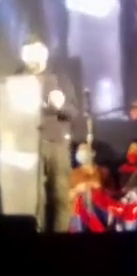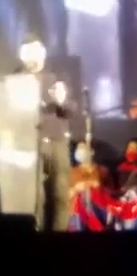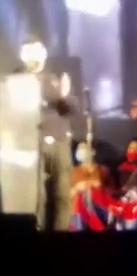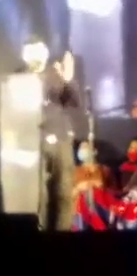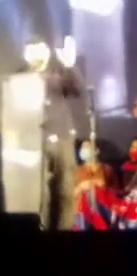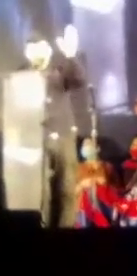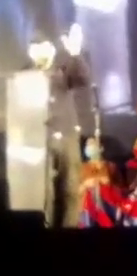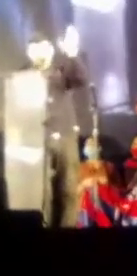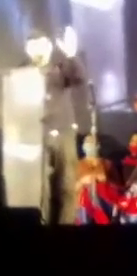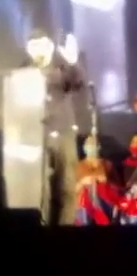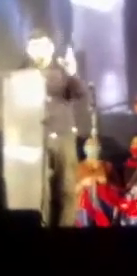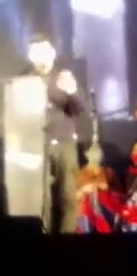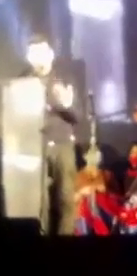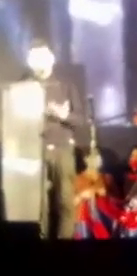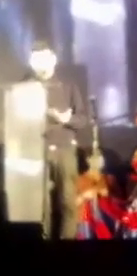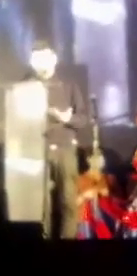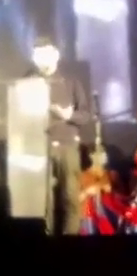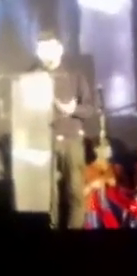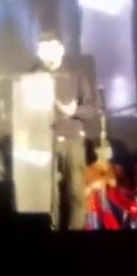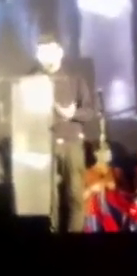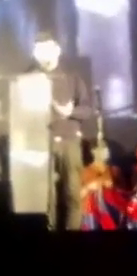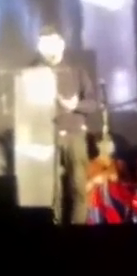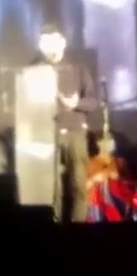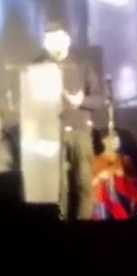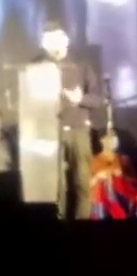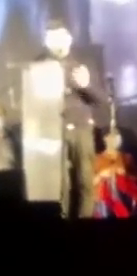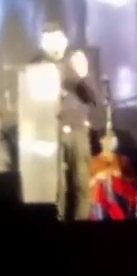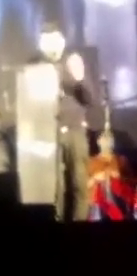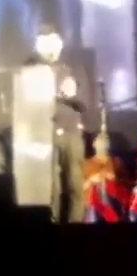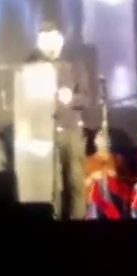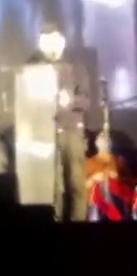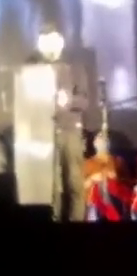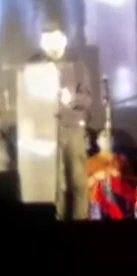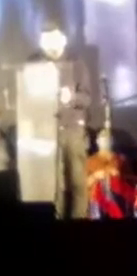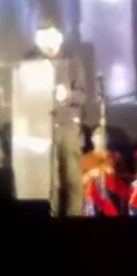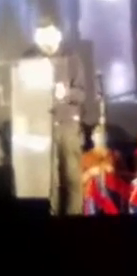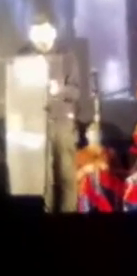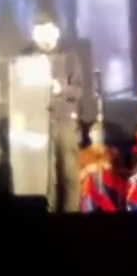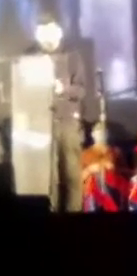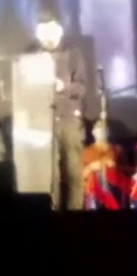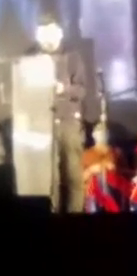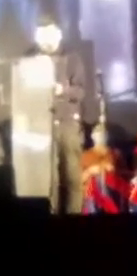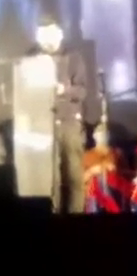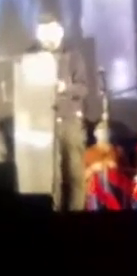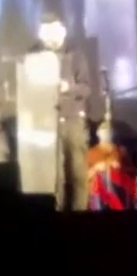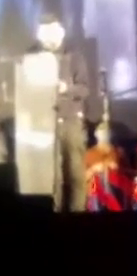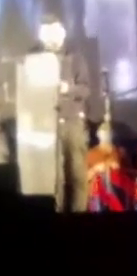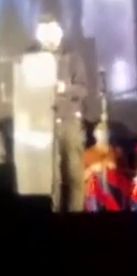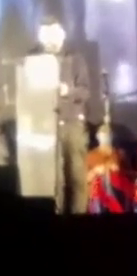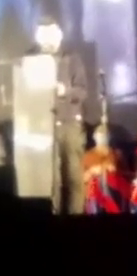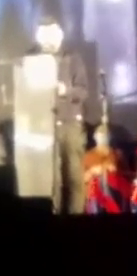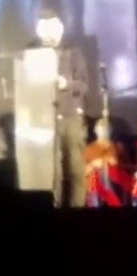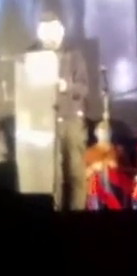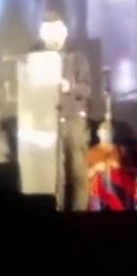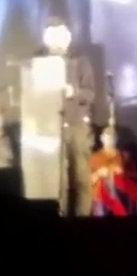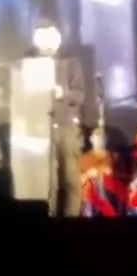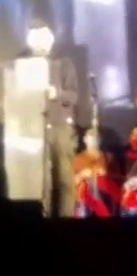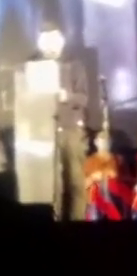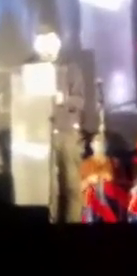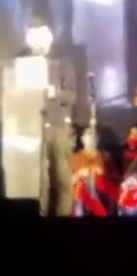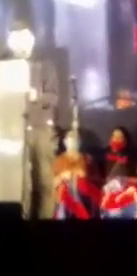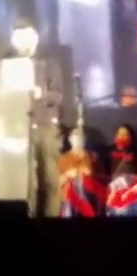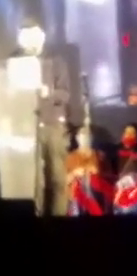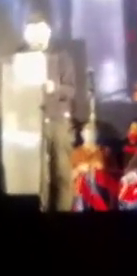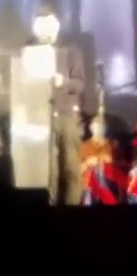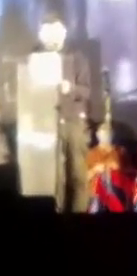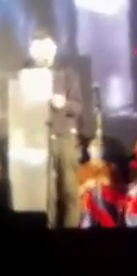sustancial en el perfil de los colonos que busca promover la LUC. Mientras el trabajo directo y la residencia es la marca insignia de la producción